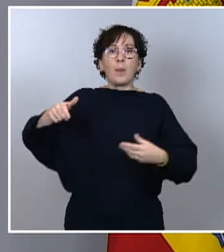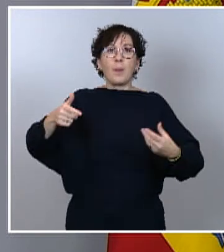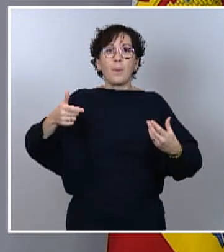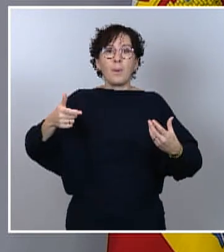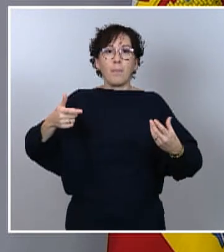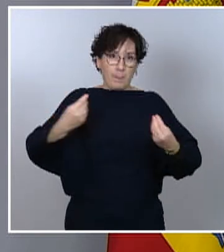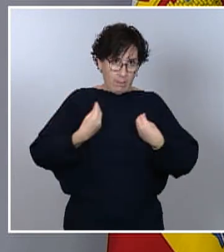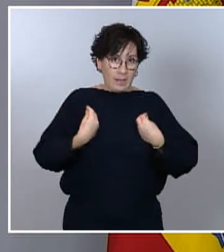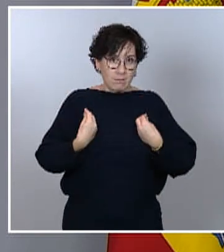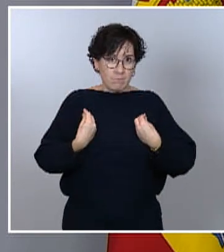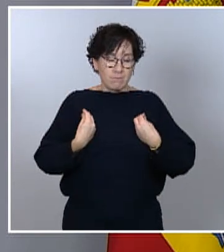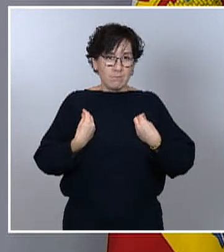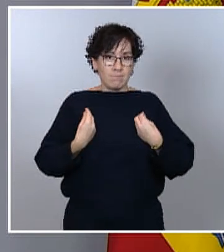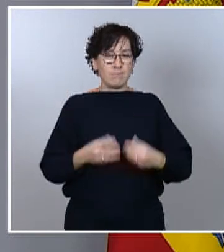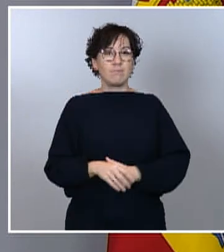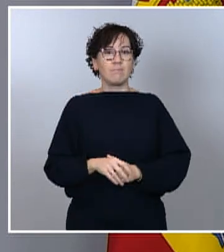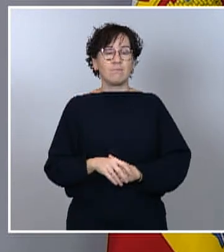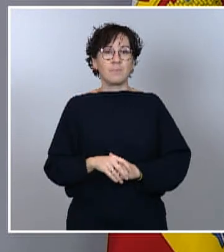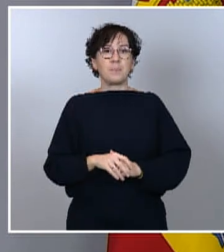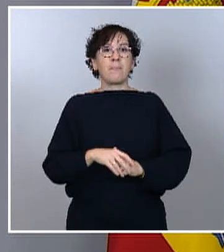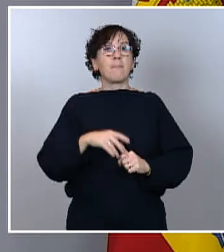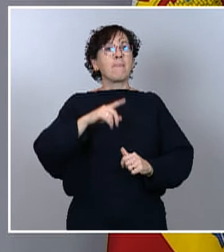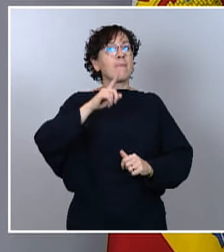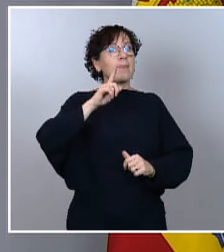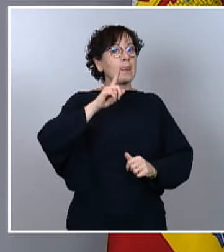un gran número de personas. Tampoco es un estudio